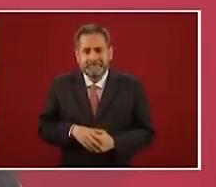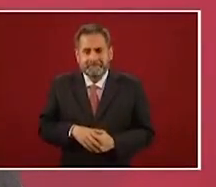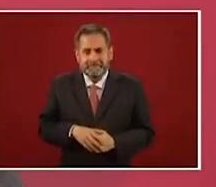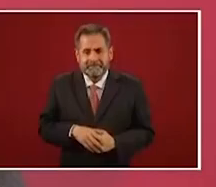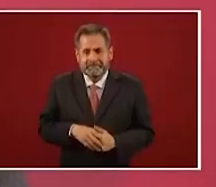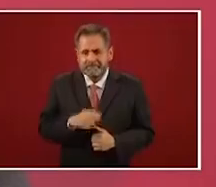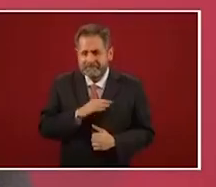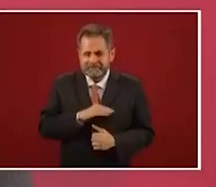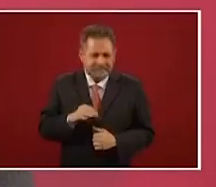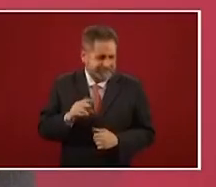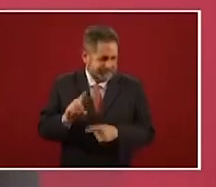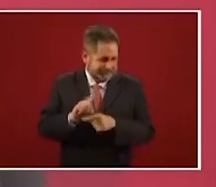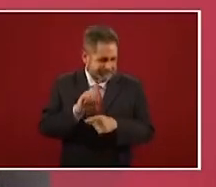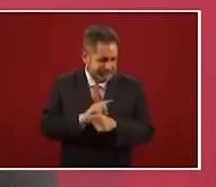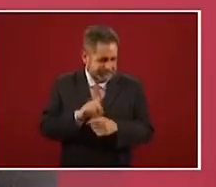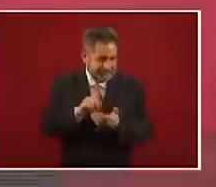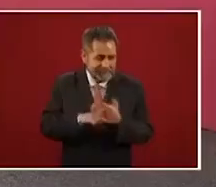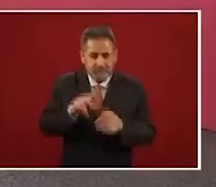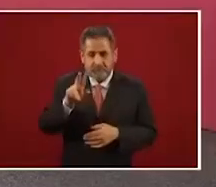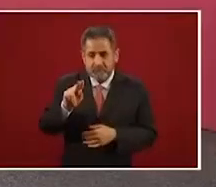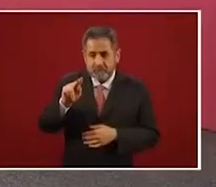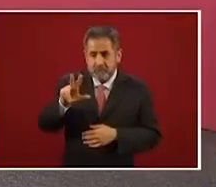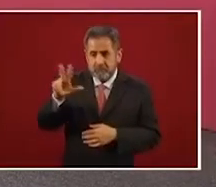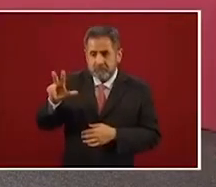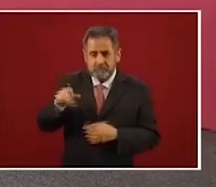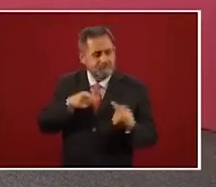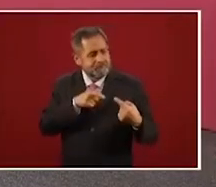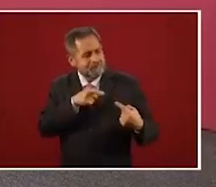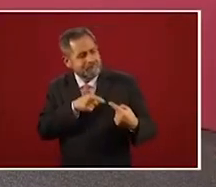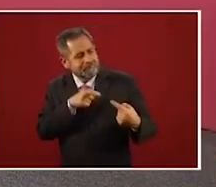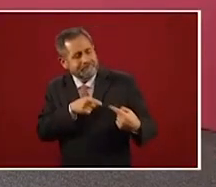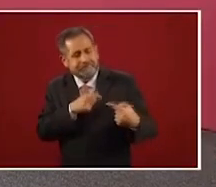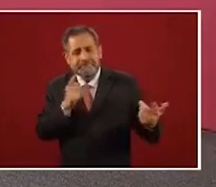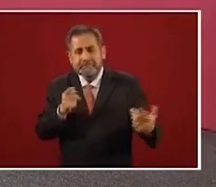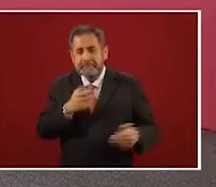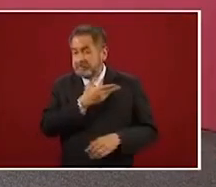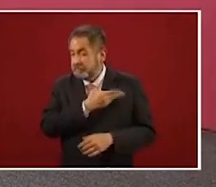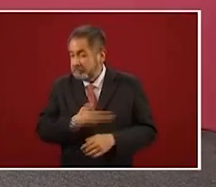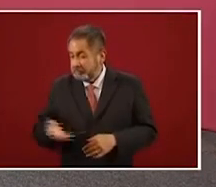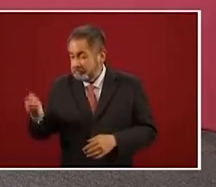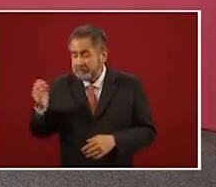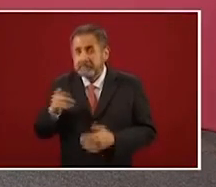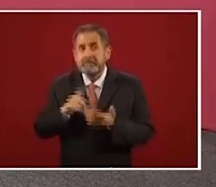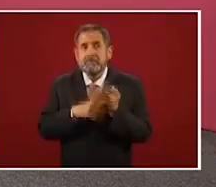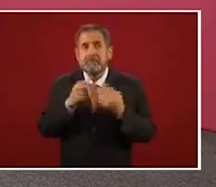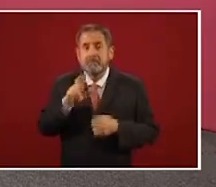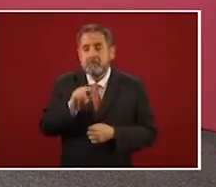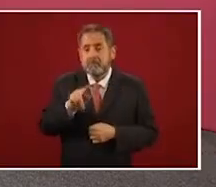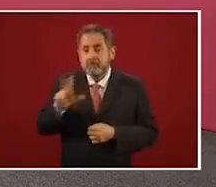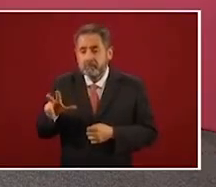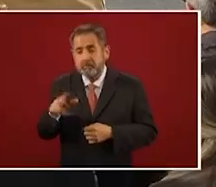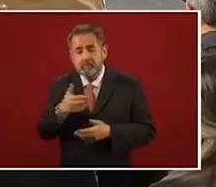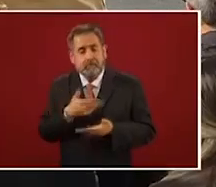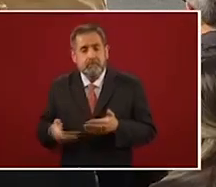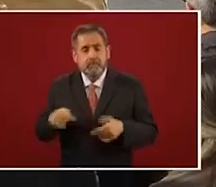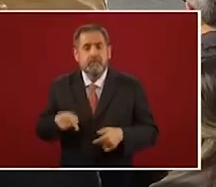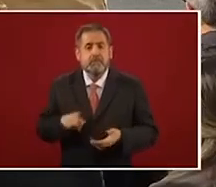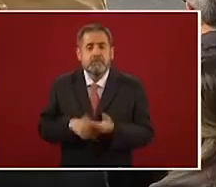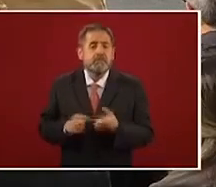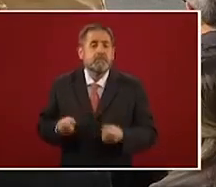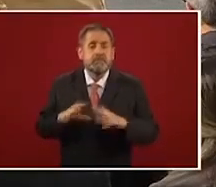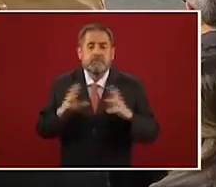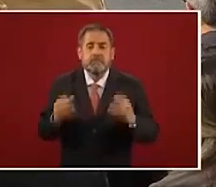pues desde el 88, ¿cuánto tiempo tiene? ¿Cuántos años?